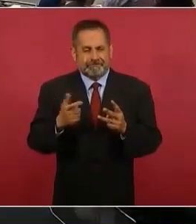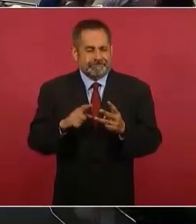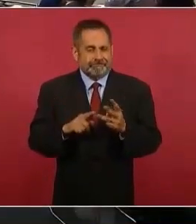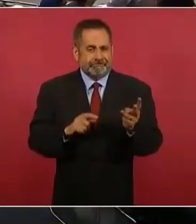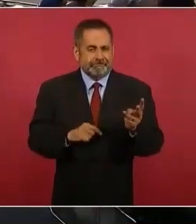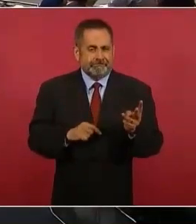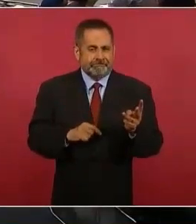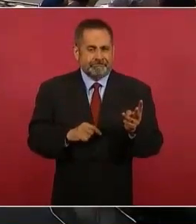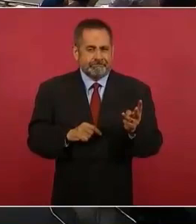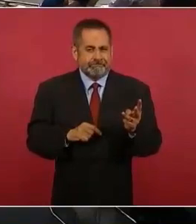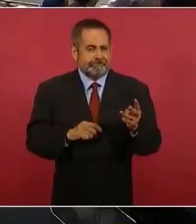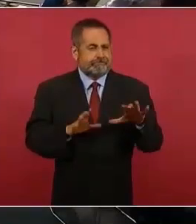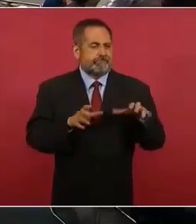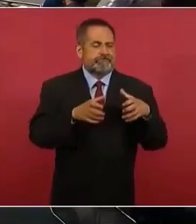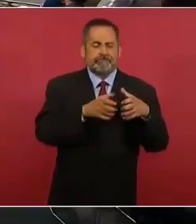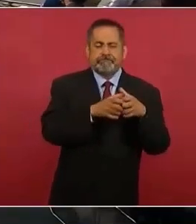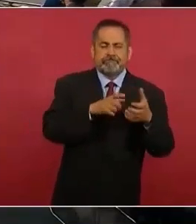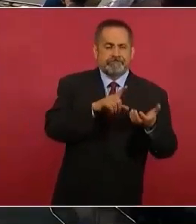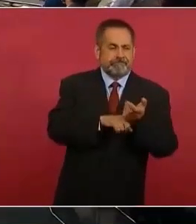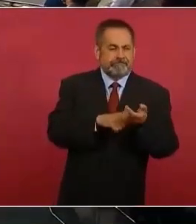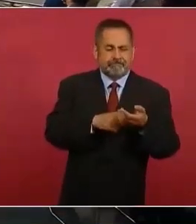de los llamados poderes fácticos